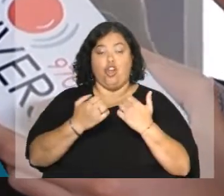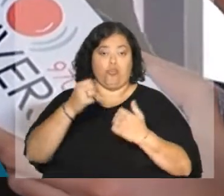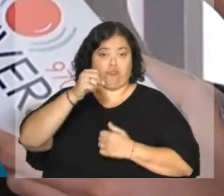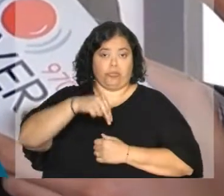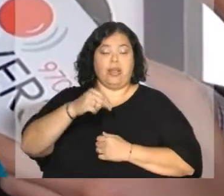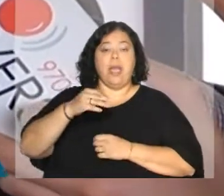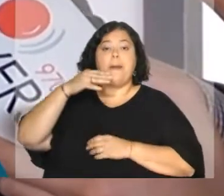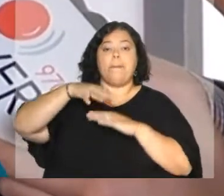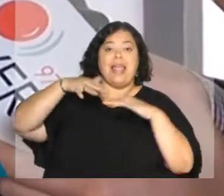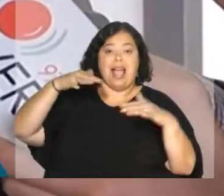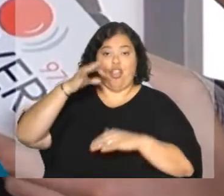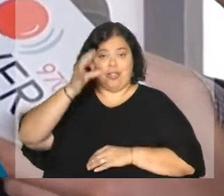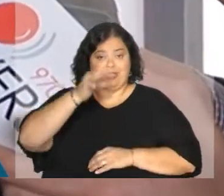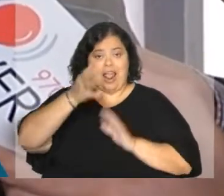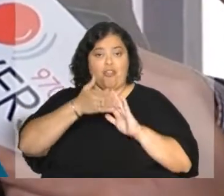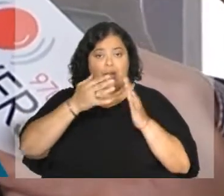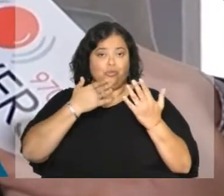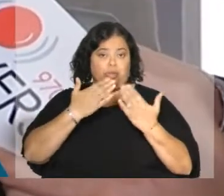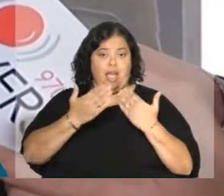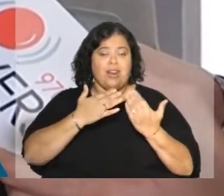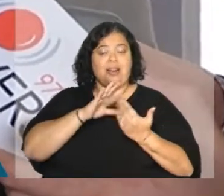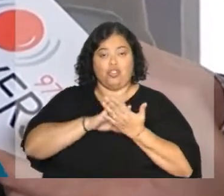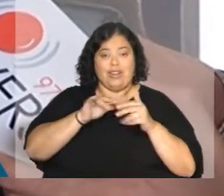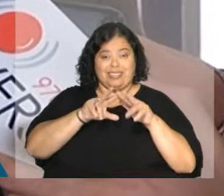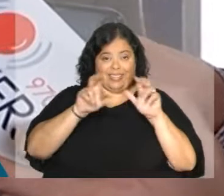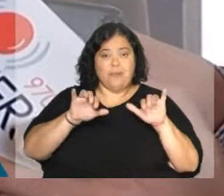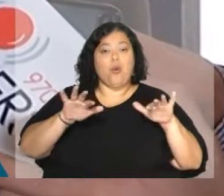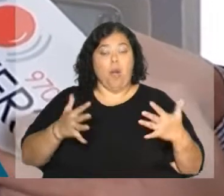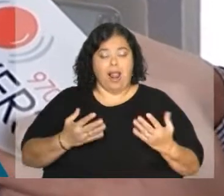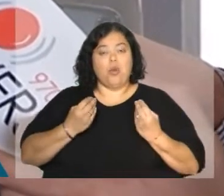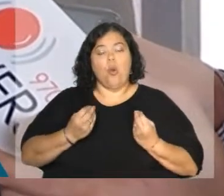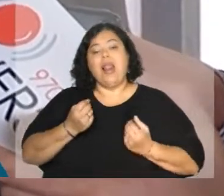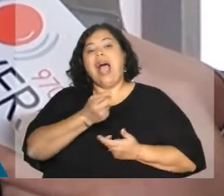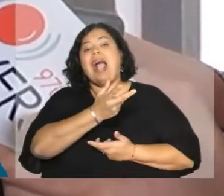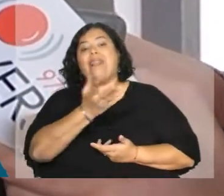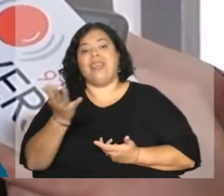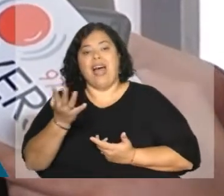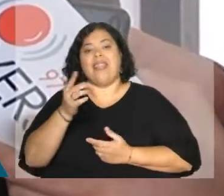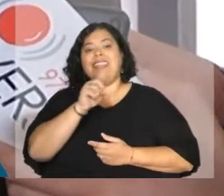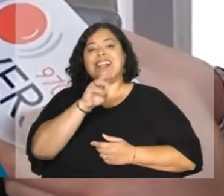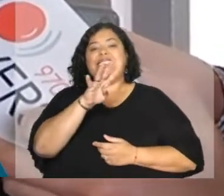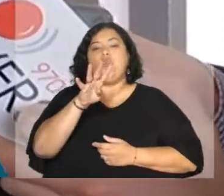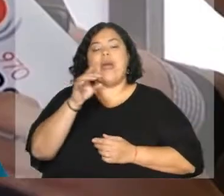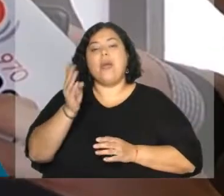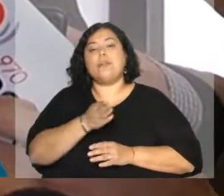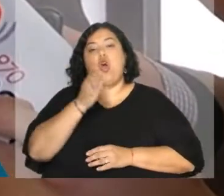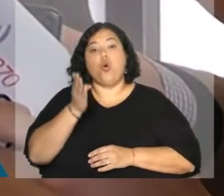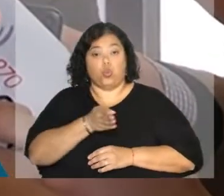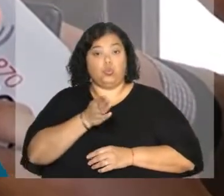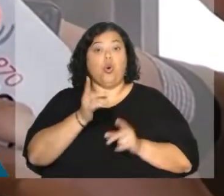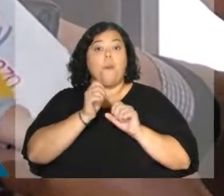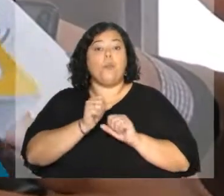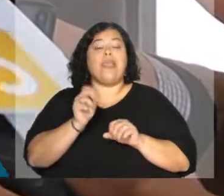del plenario del Senado, que busca sobre determinada cantidad de productos, 19 productos, tratar